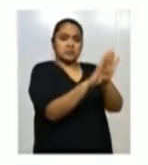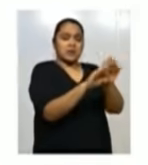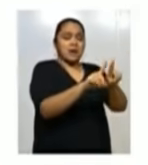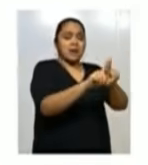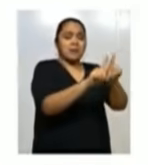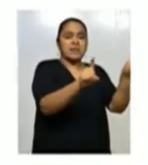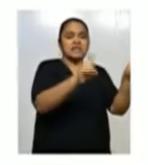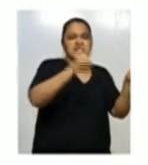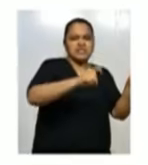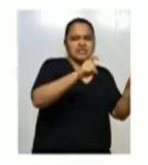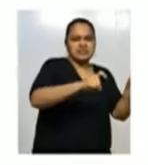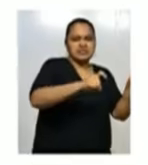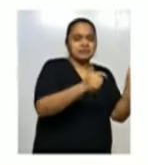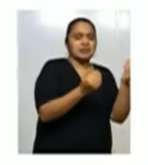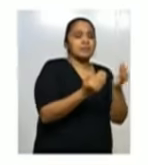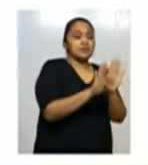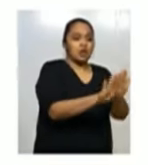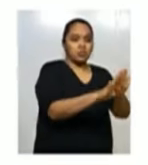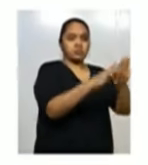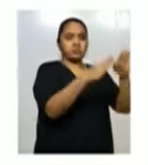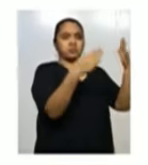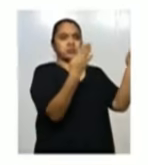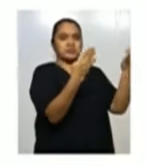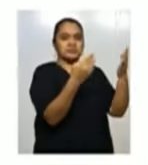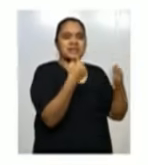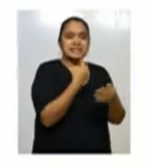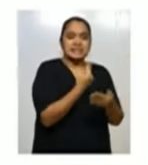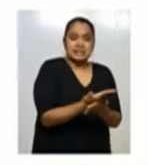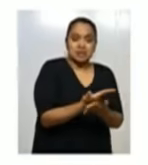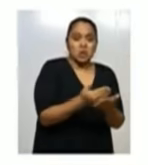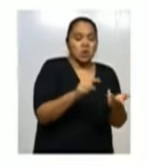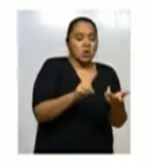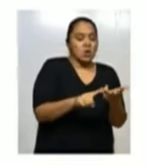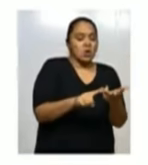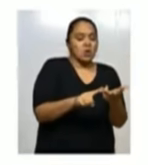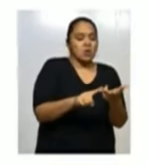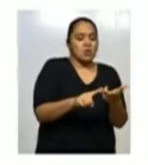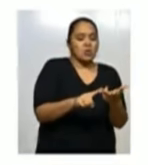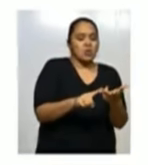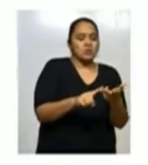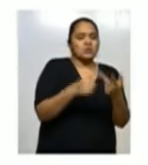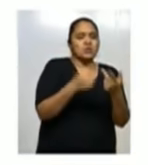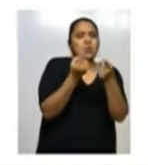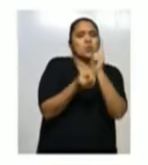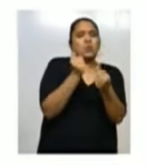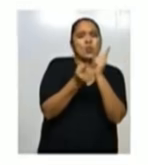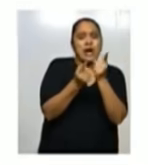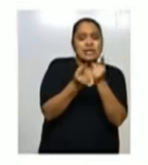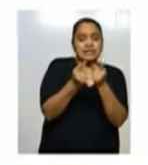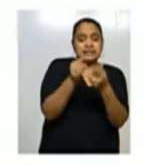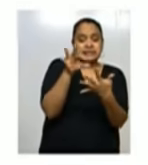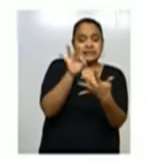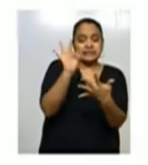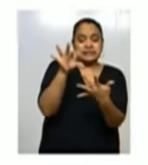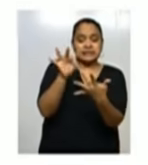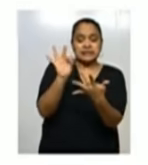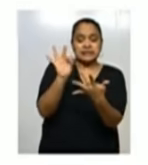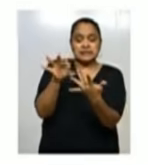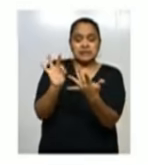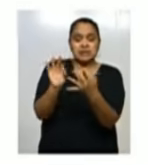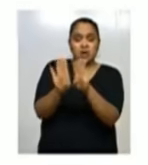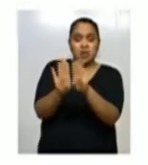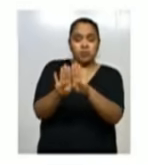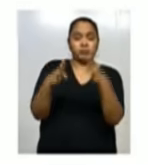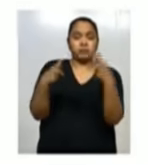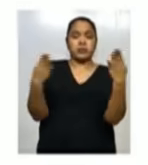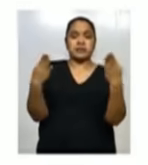requiere para una logística, especialmente los que son de cabotaje. Donde nos dicen cuáles son las industrias que deben de abrirse, pero